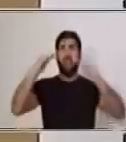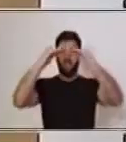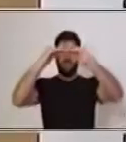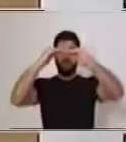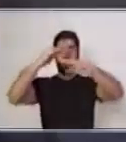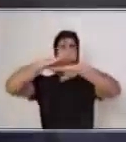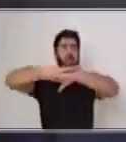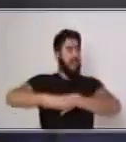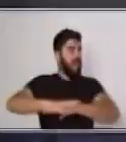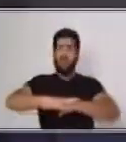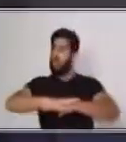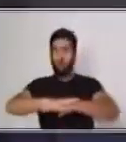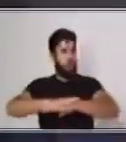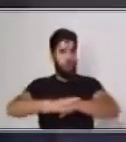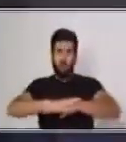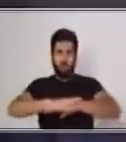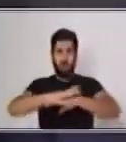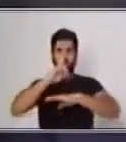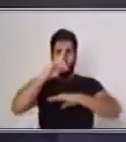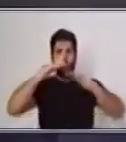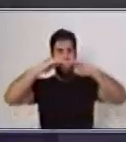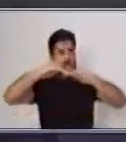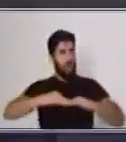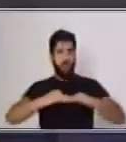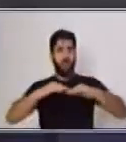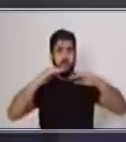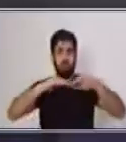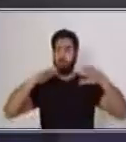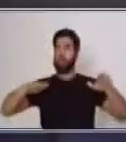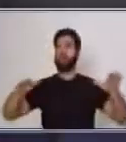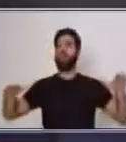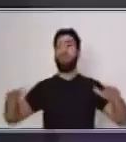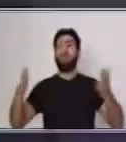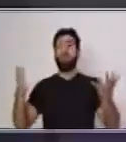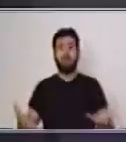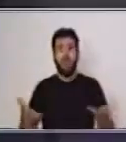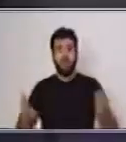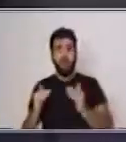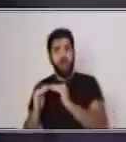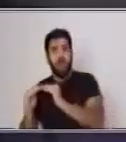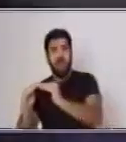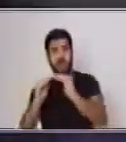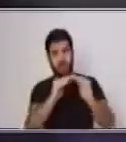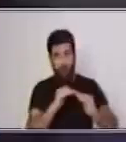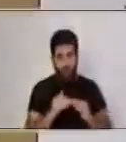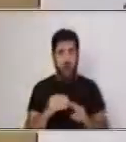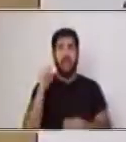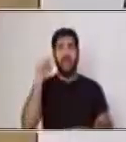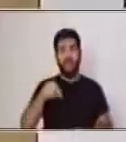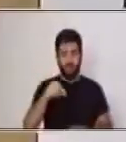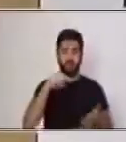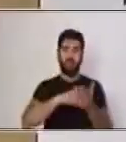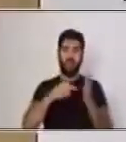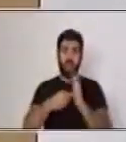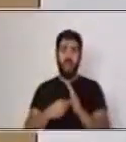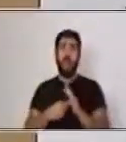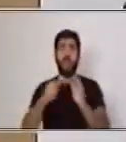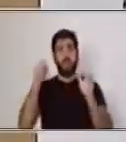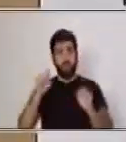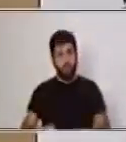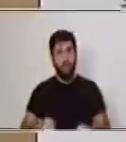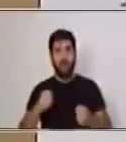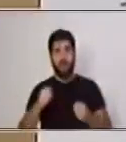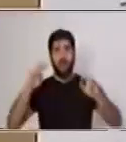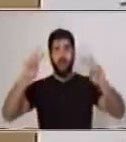y repartirlo entre los propios muros y los pilares. Con esto se conseguía elevar el tamaño de